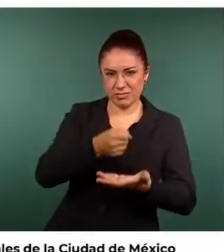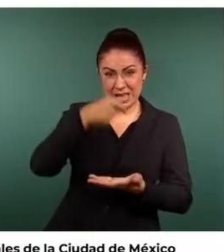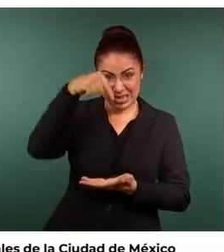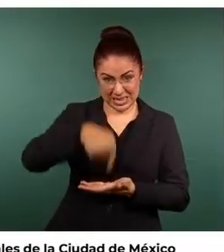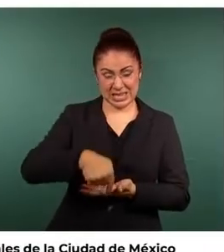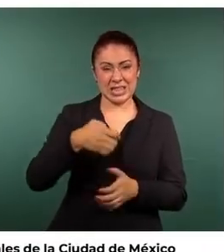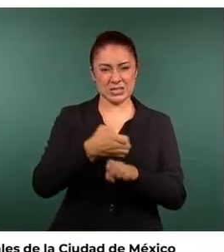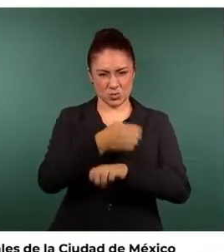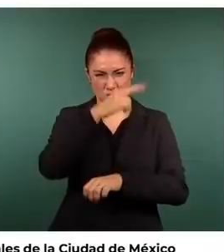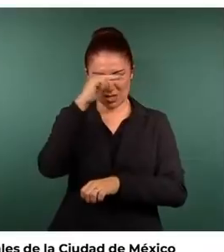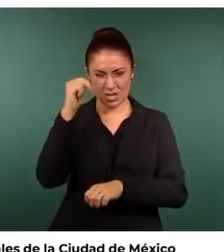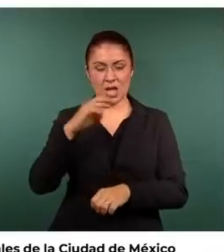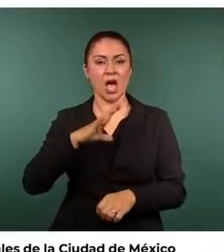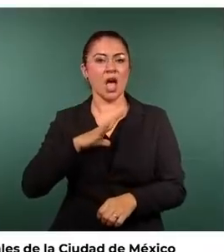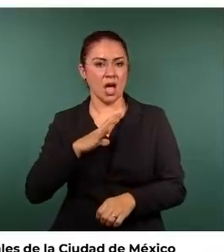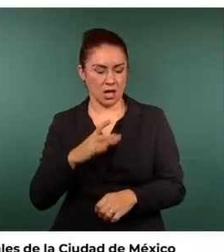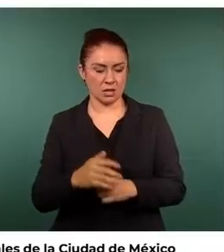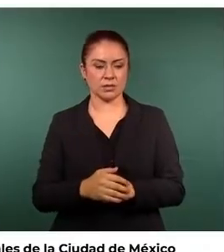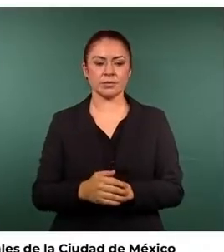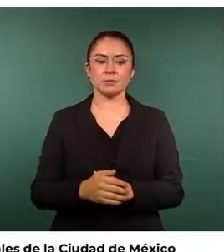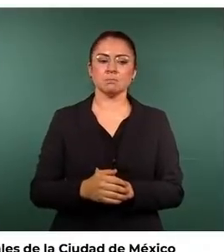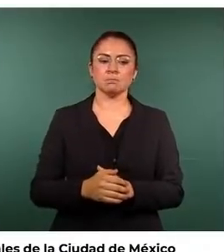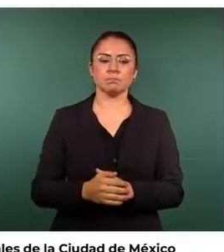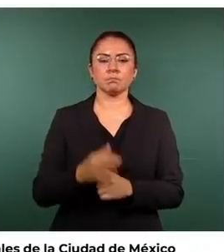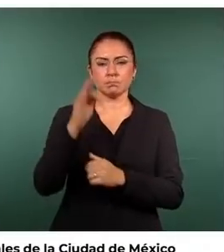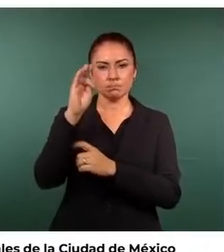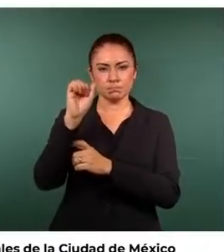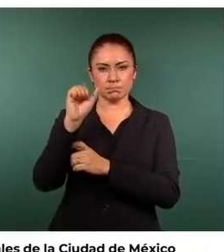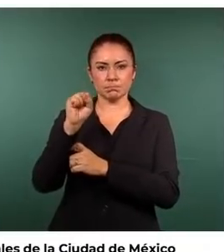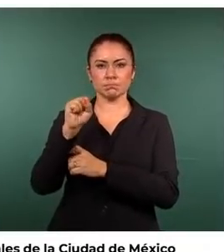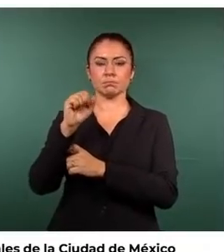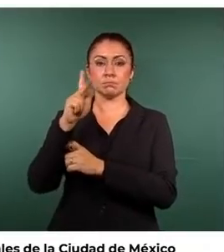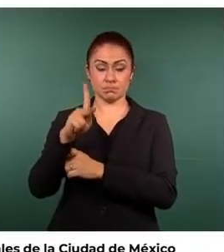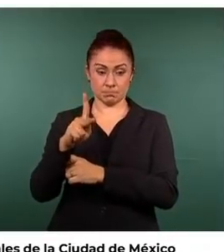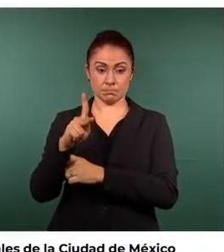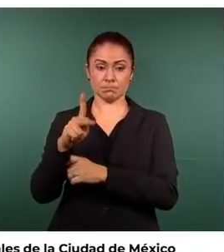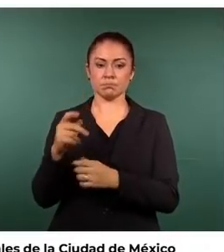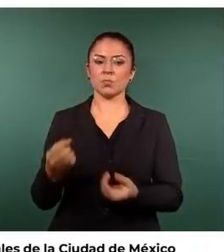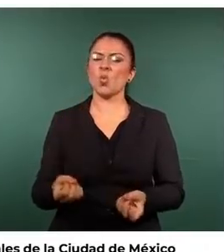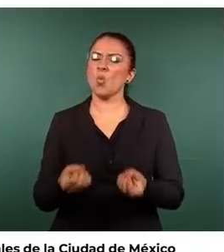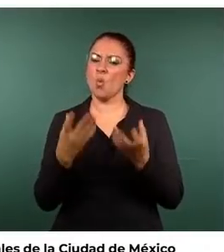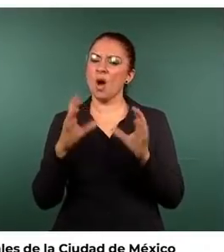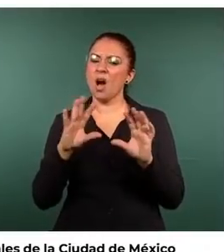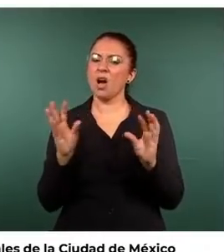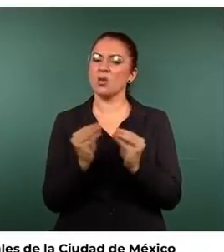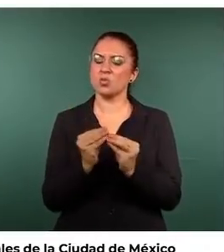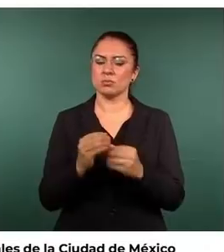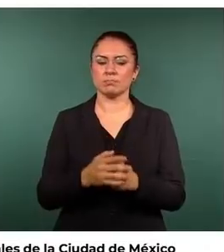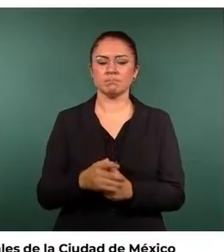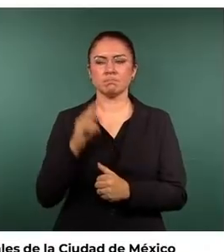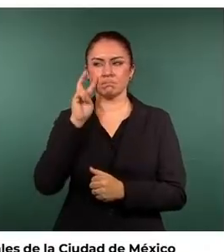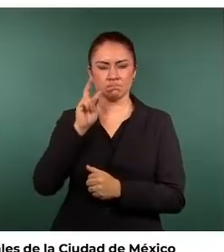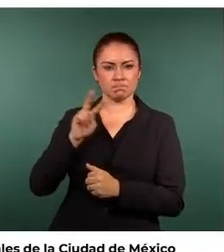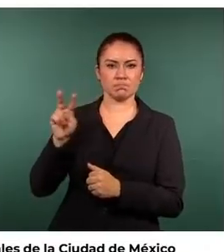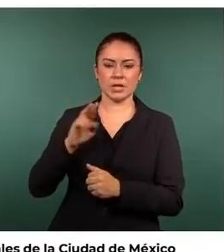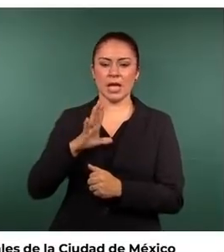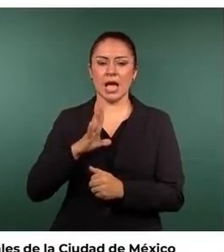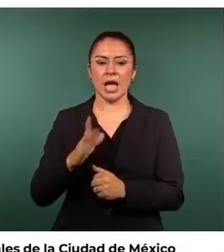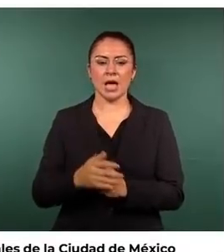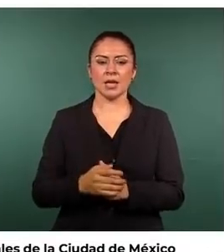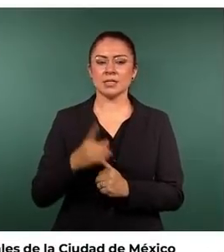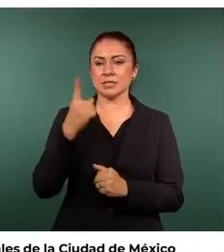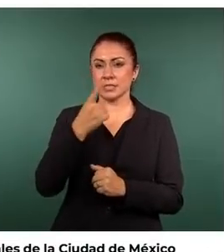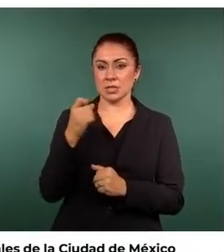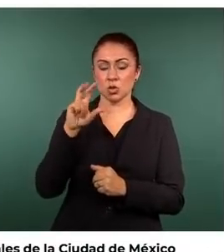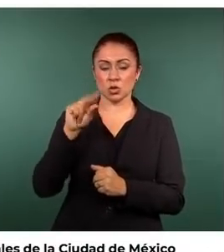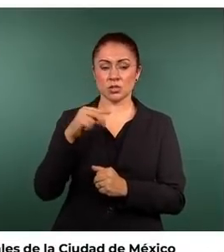están el fas que hace un total aquí tenemos la cantidad federal 181